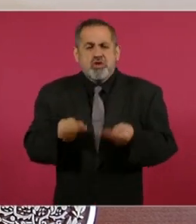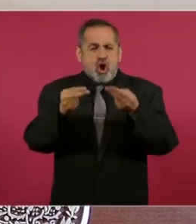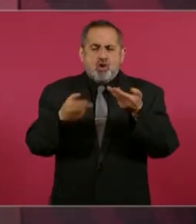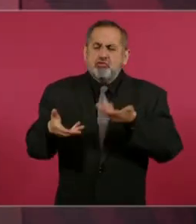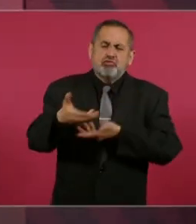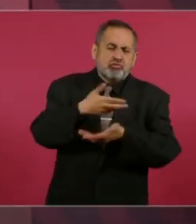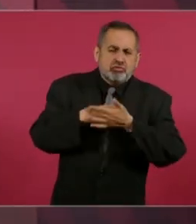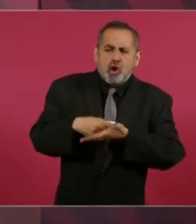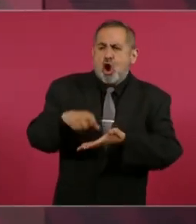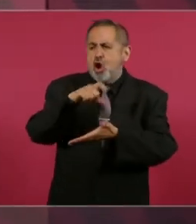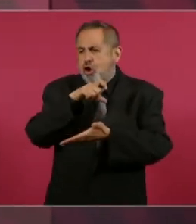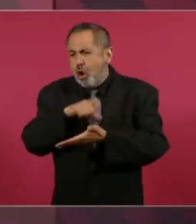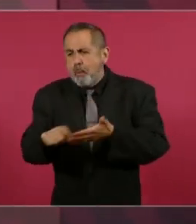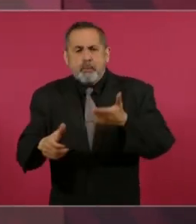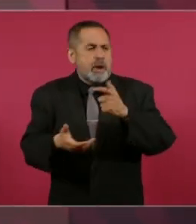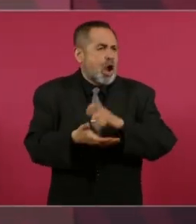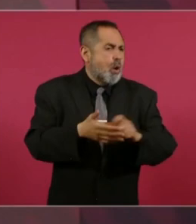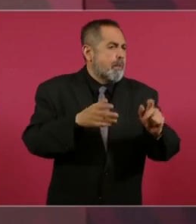que comprar